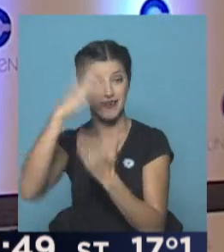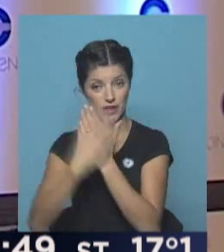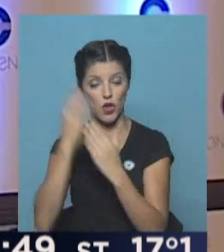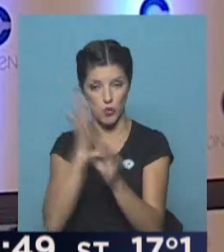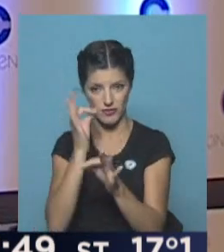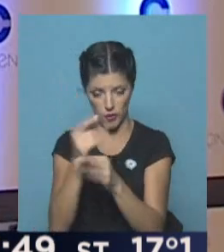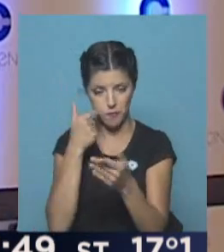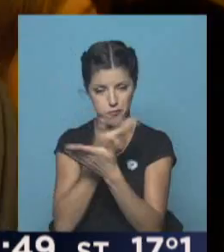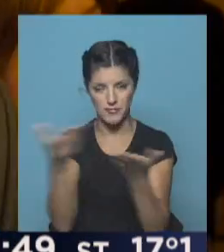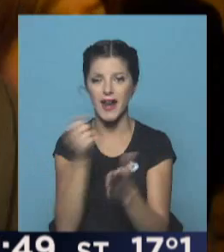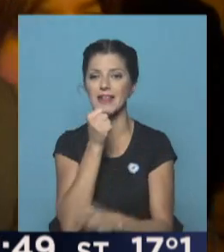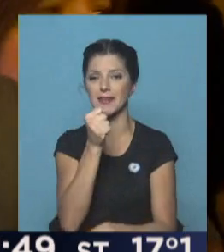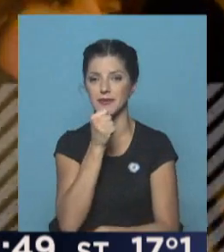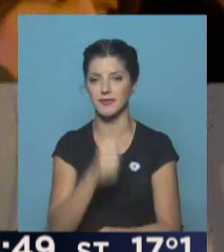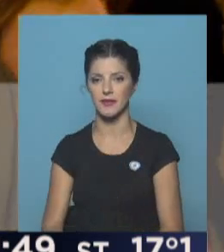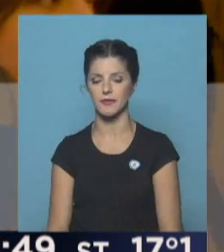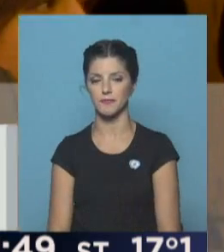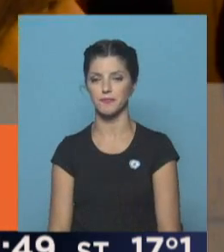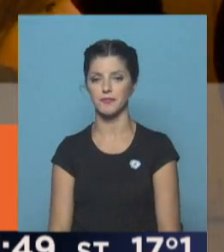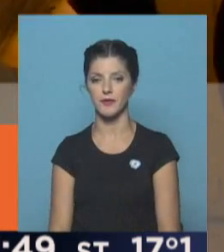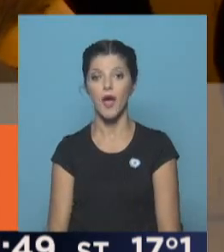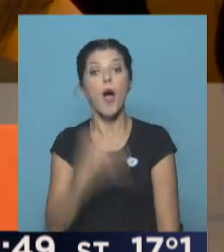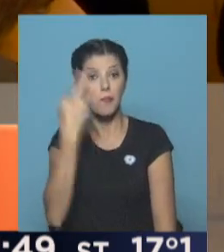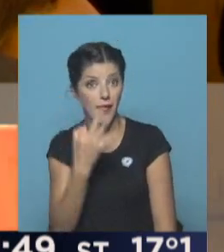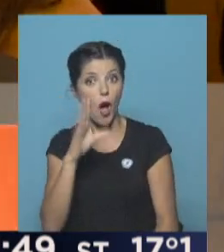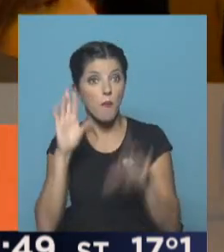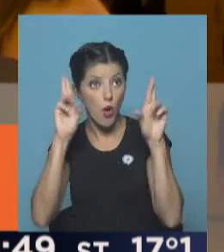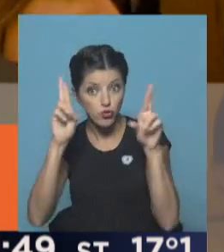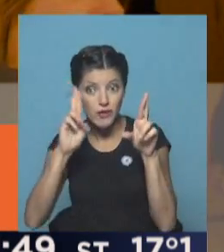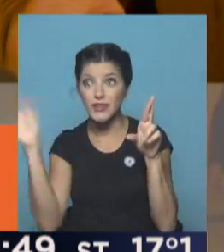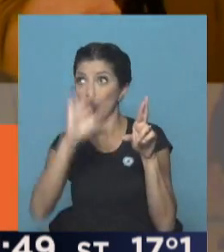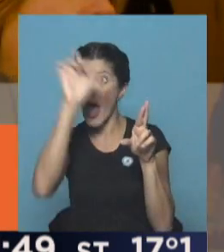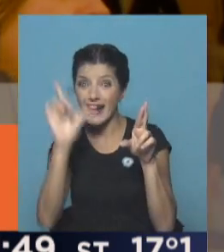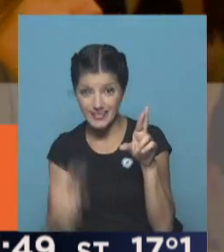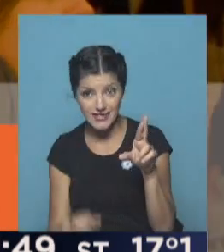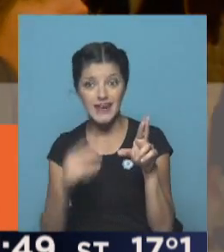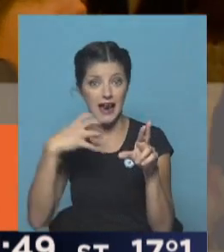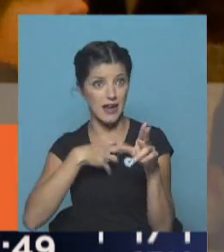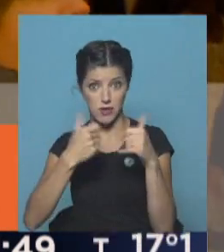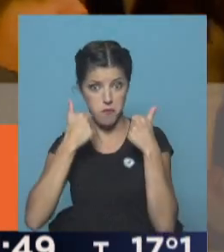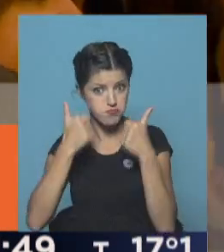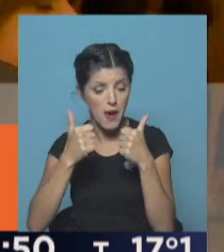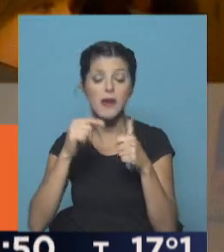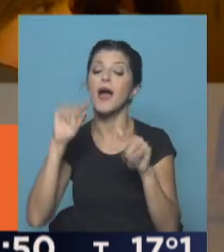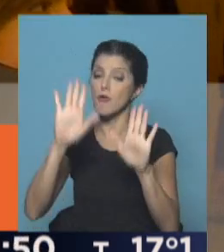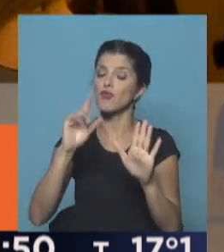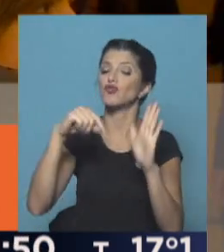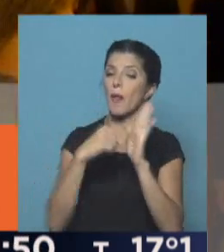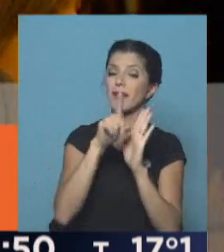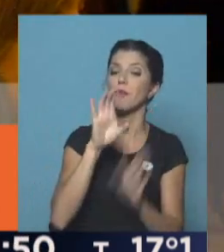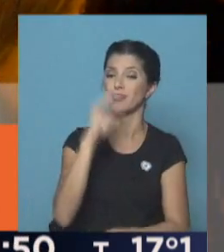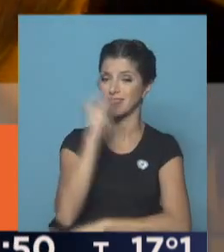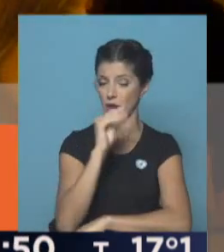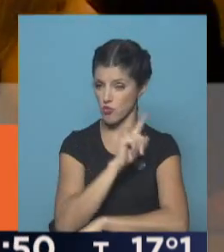con nosotros de esta manera. La verdad que por suerte estamos con clases normales en todo el país, salvo Santa Cruz. Estamos trabajando